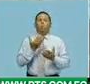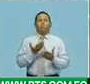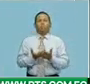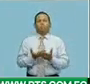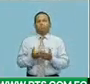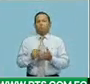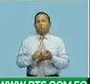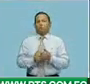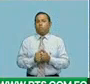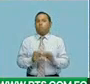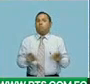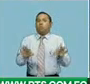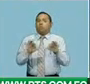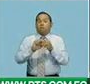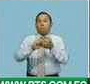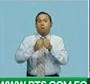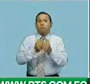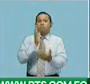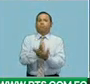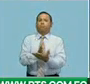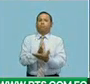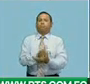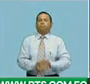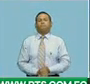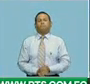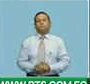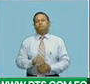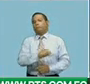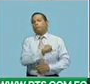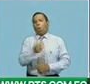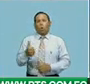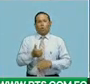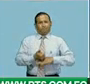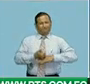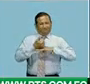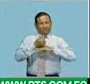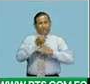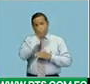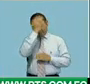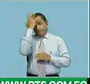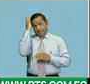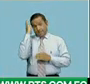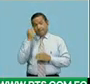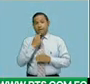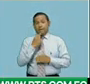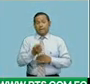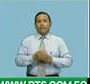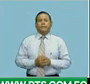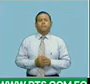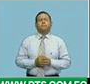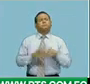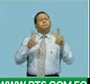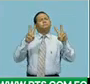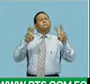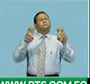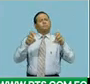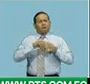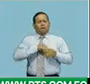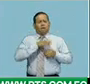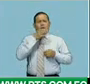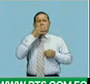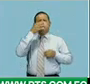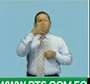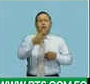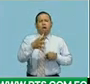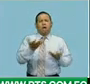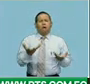hay que matar el problema. De ahí la alcaldesa con las acciones inmediatas para cortarle el paso a la pandemia. Se la jugaron